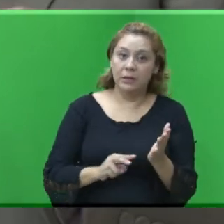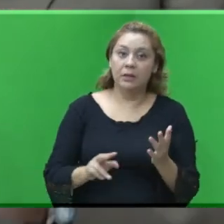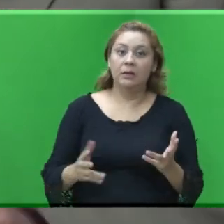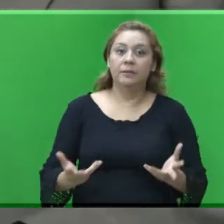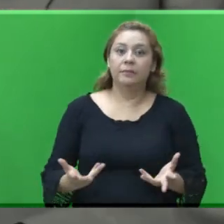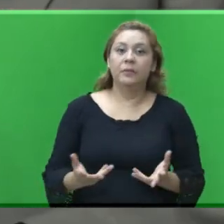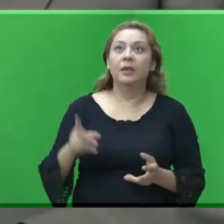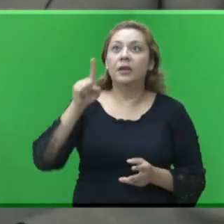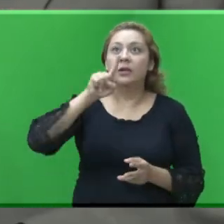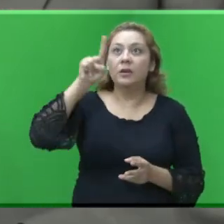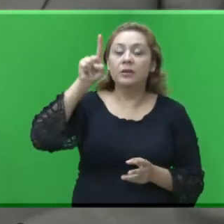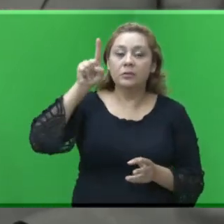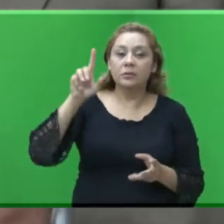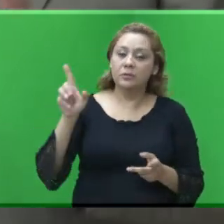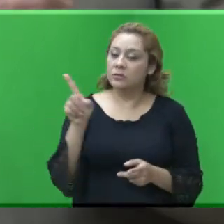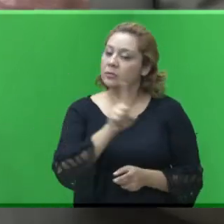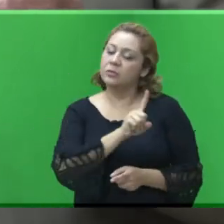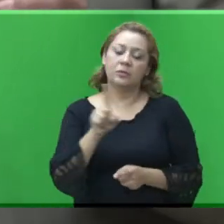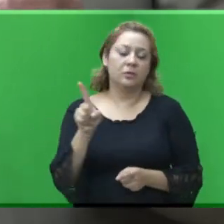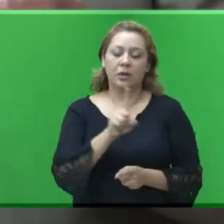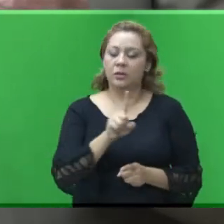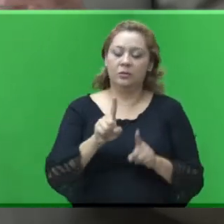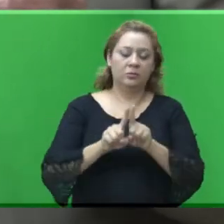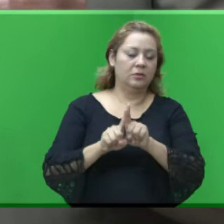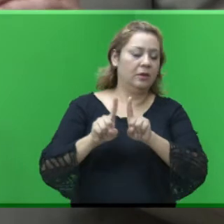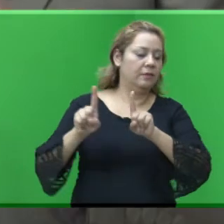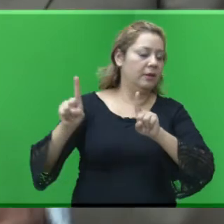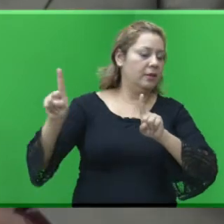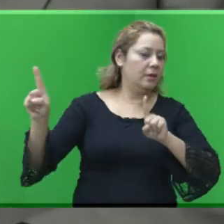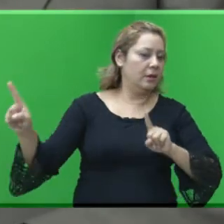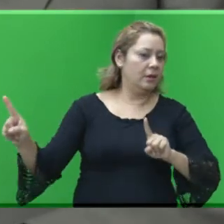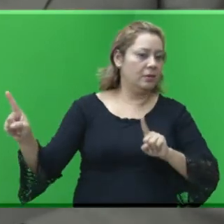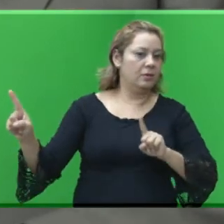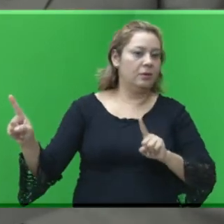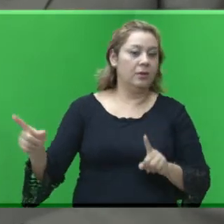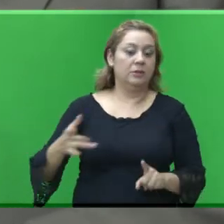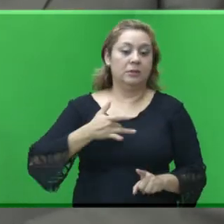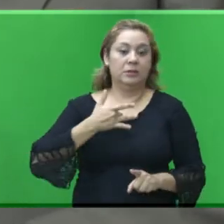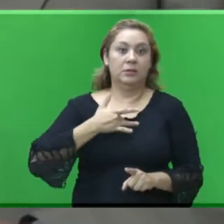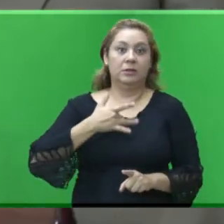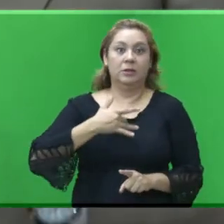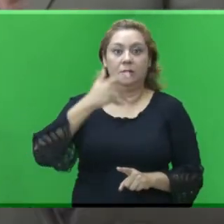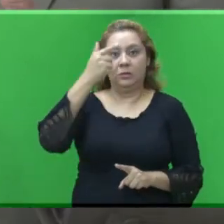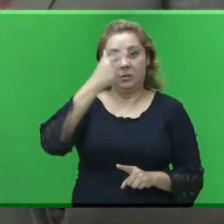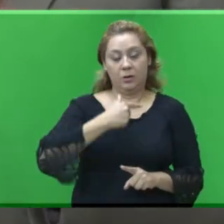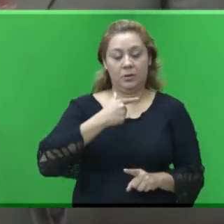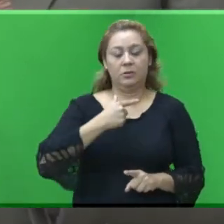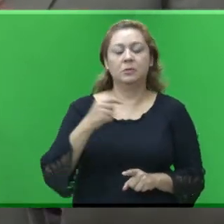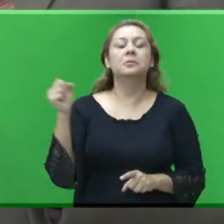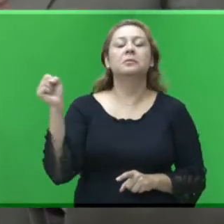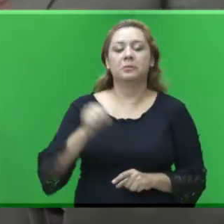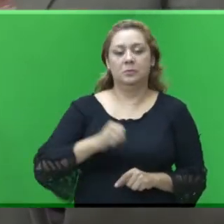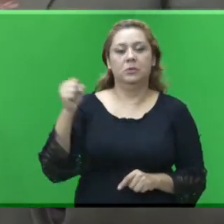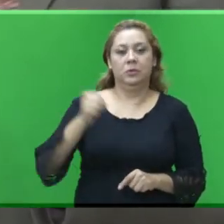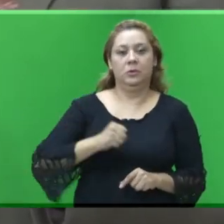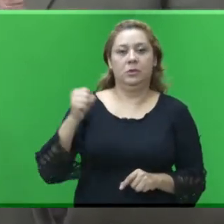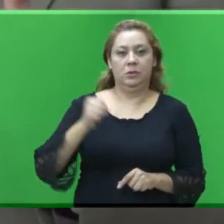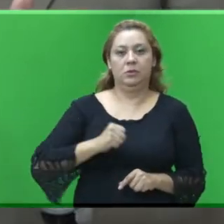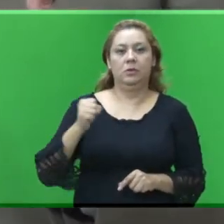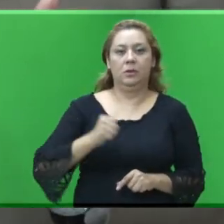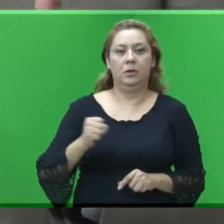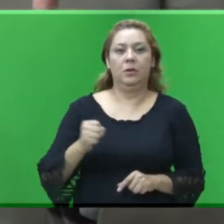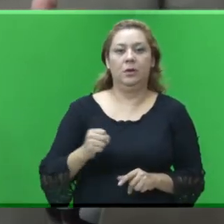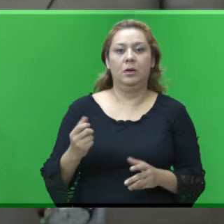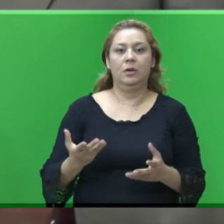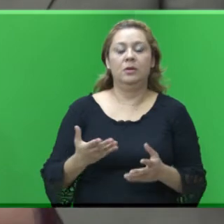revela entonces que Dios no los había abandonado. Se sintió triste, si